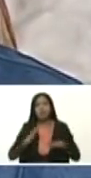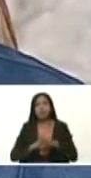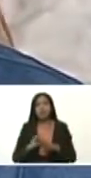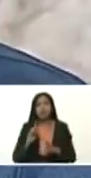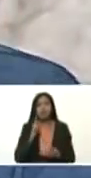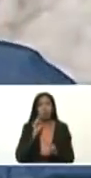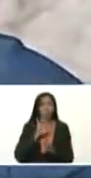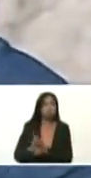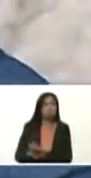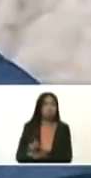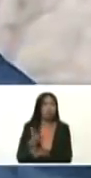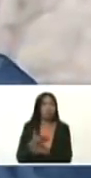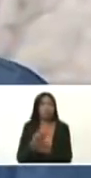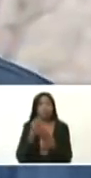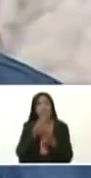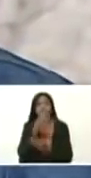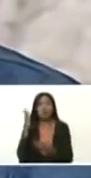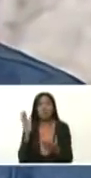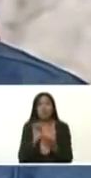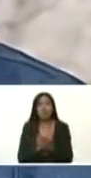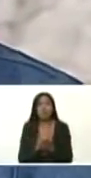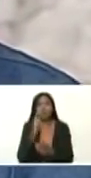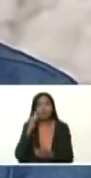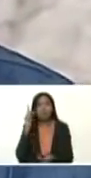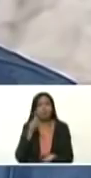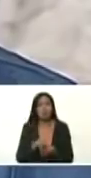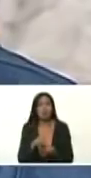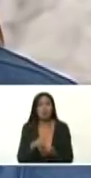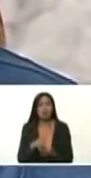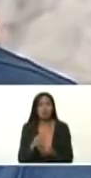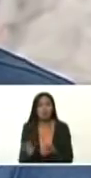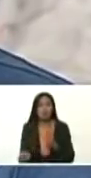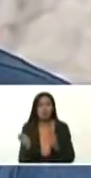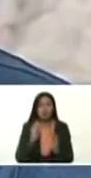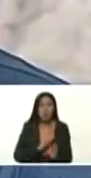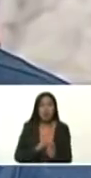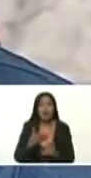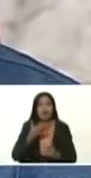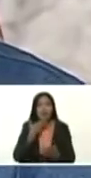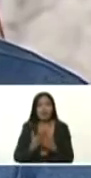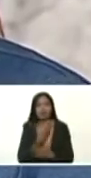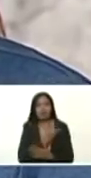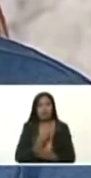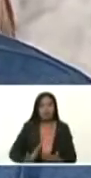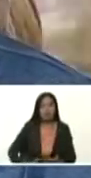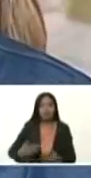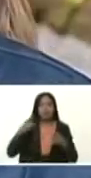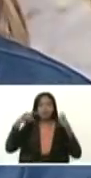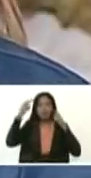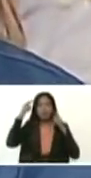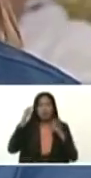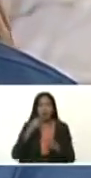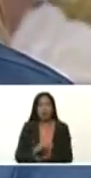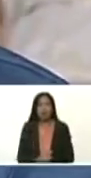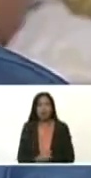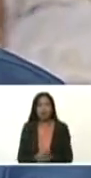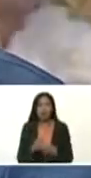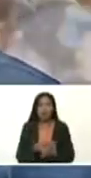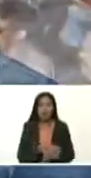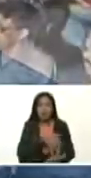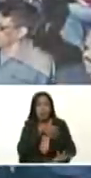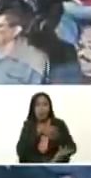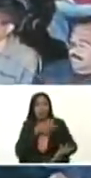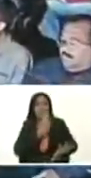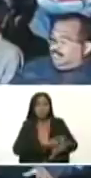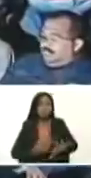tercerizada, como muchos de mis compañeros hoy aquí presentes, y reivindicada gracias al presidente Chávez. Así es. Se me iriza la piel porque es